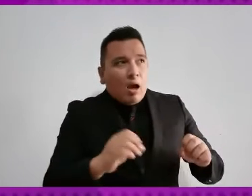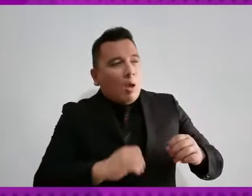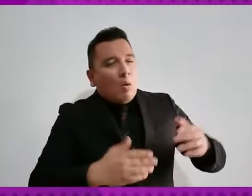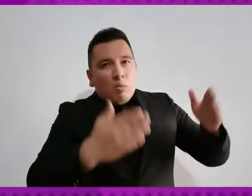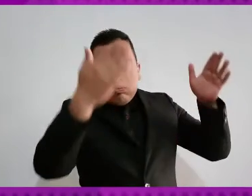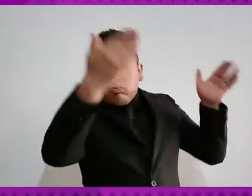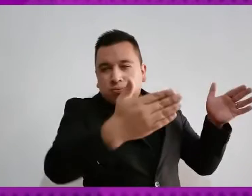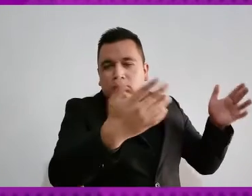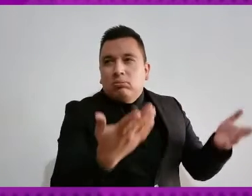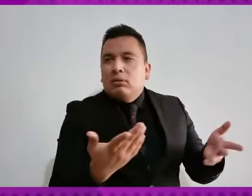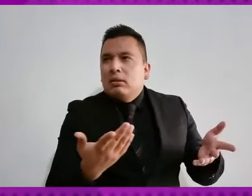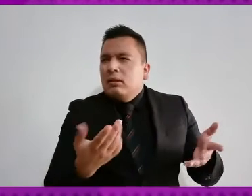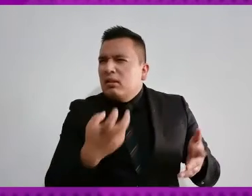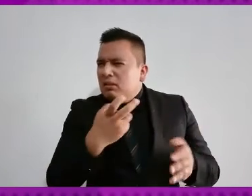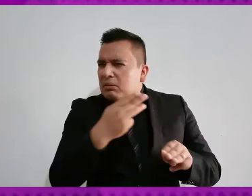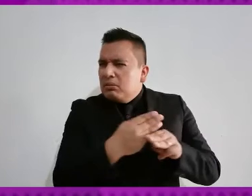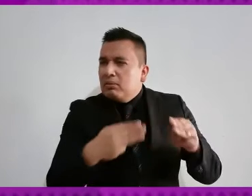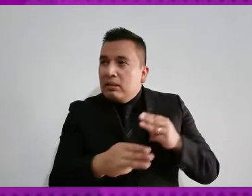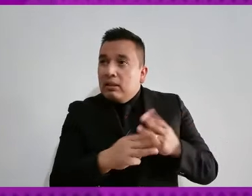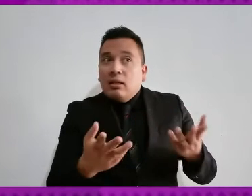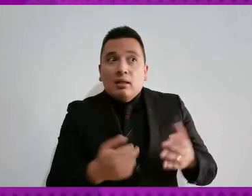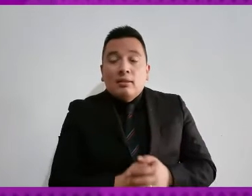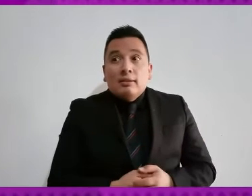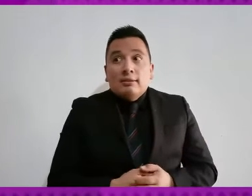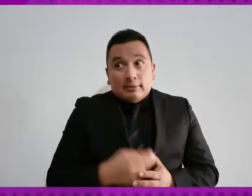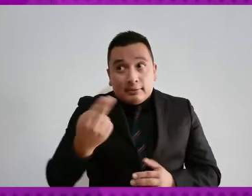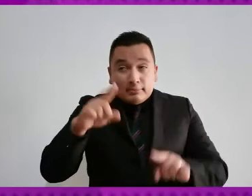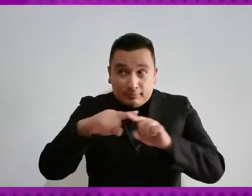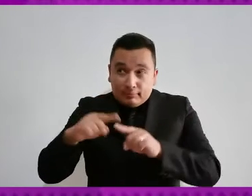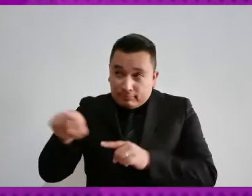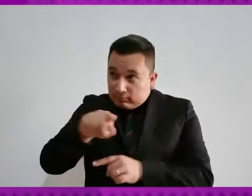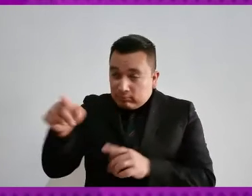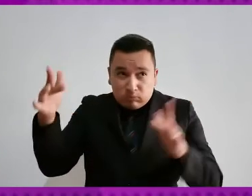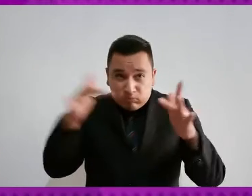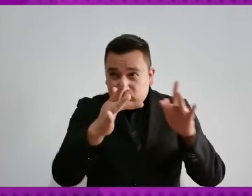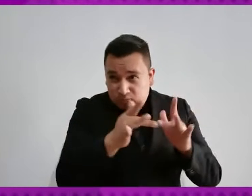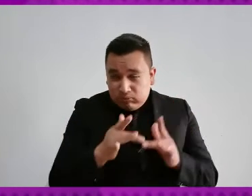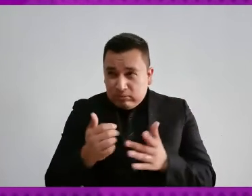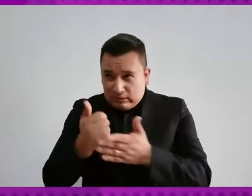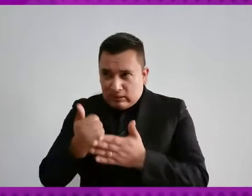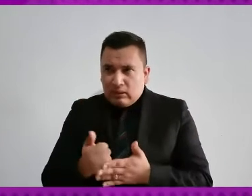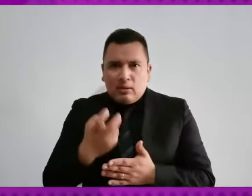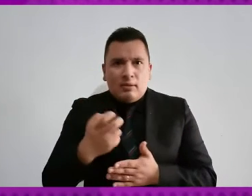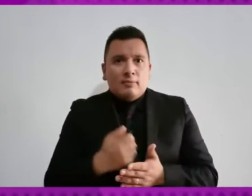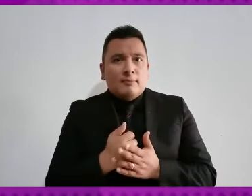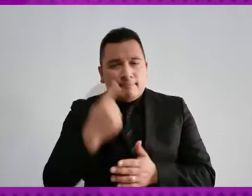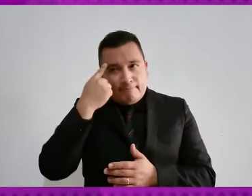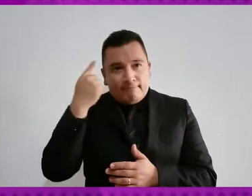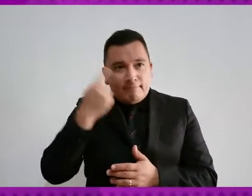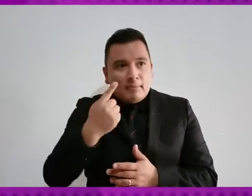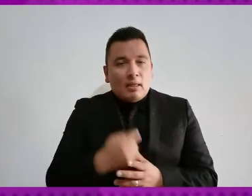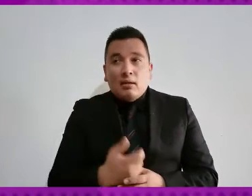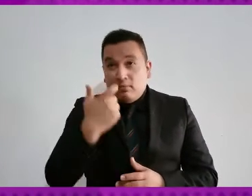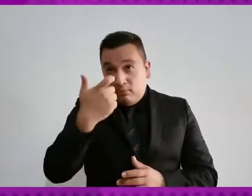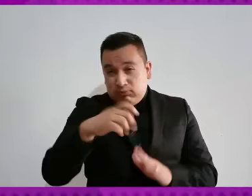normalmente las conocemos. Esta coordinación entre los distintos órganos electorales, pues seguramente que contribuye a reducir